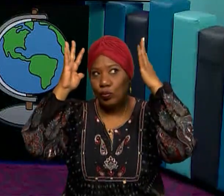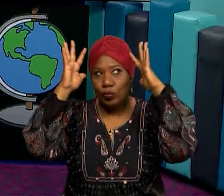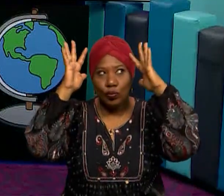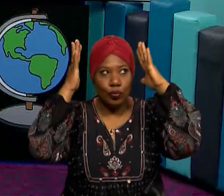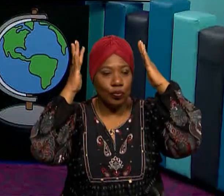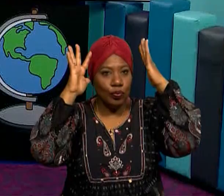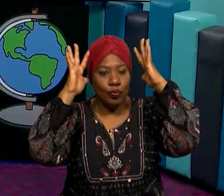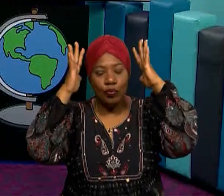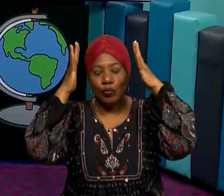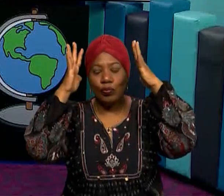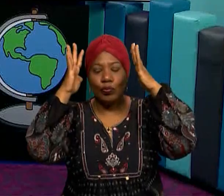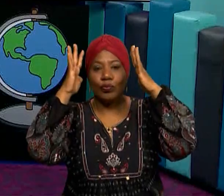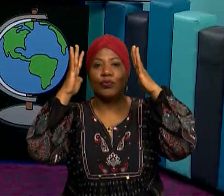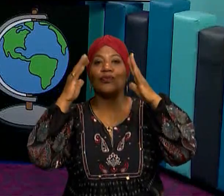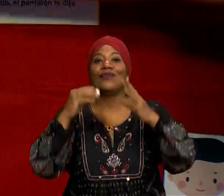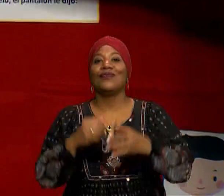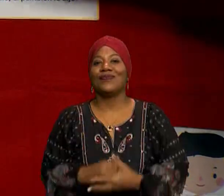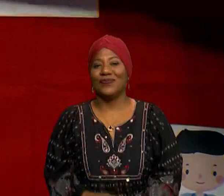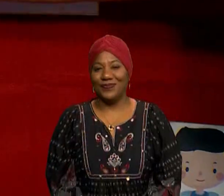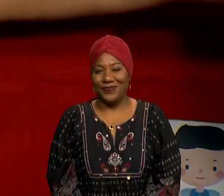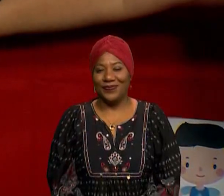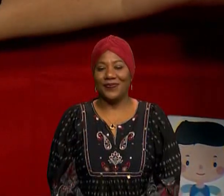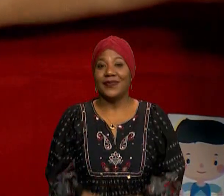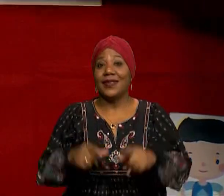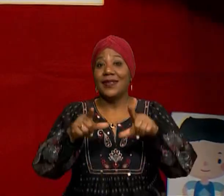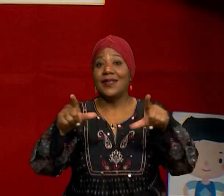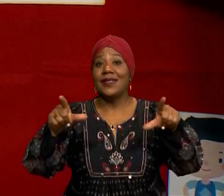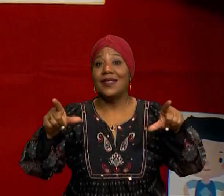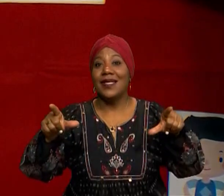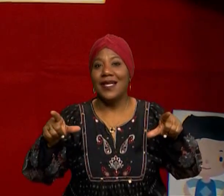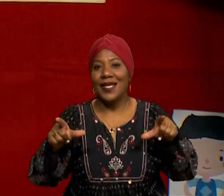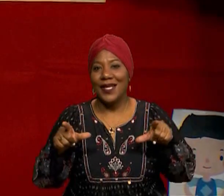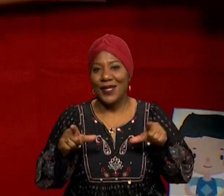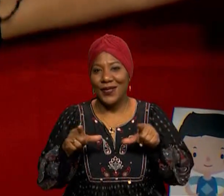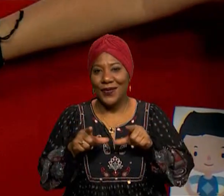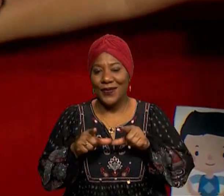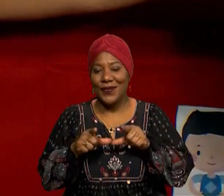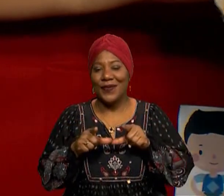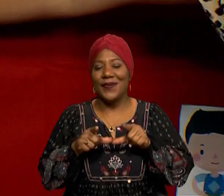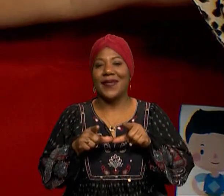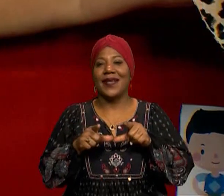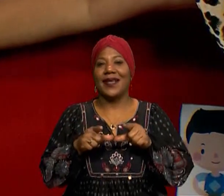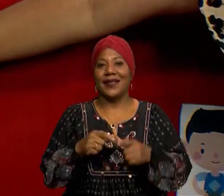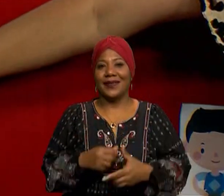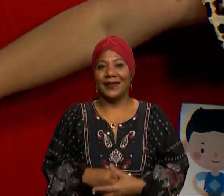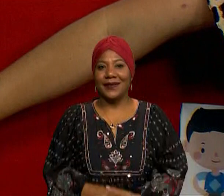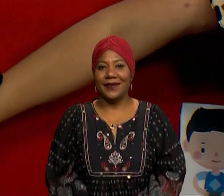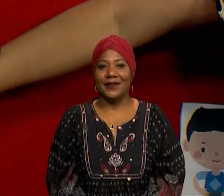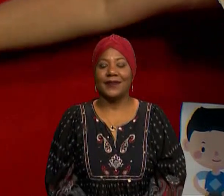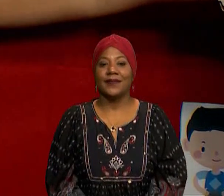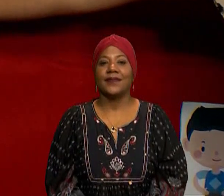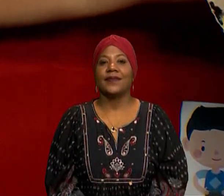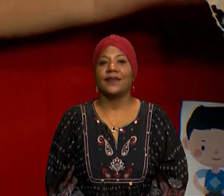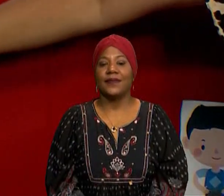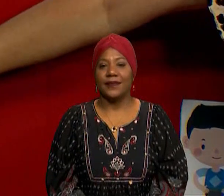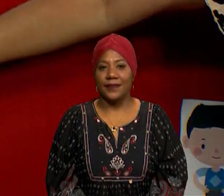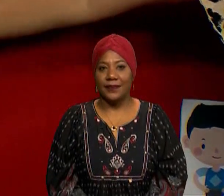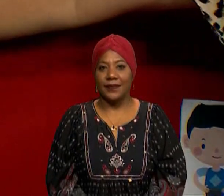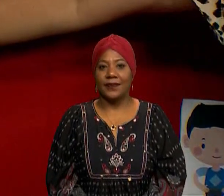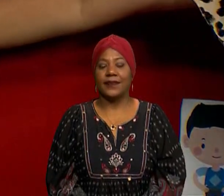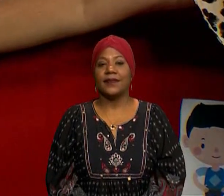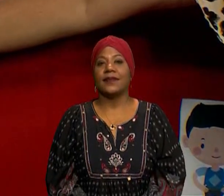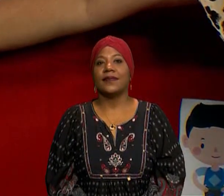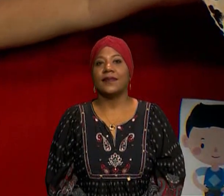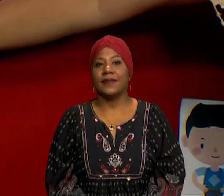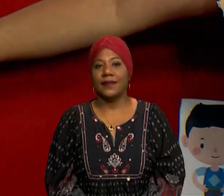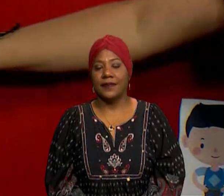comienza toda la historia. Ahí tenemos nuestro inicio, nuestra introducción de forma figurativa,